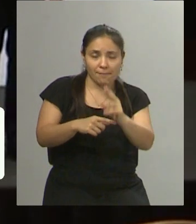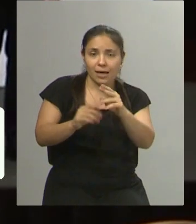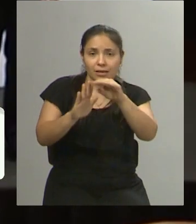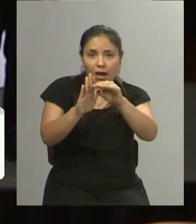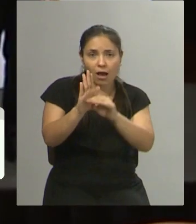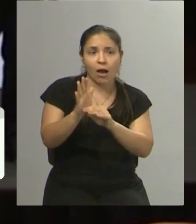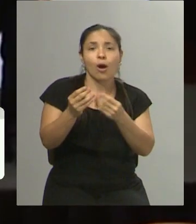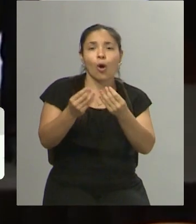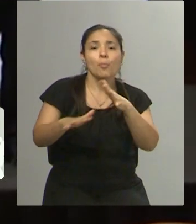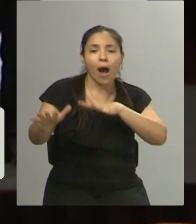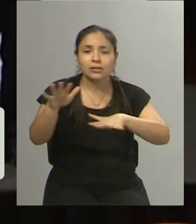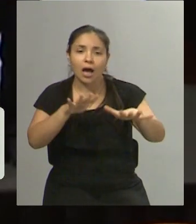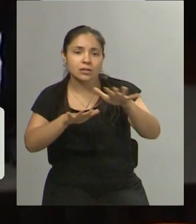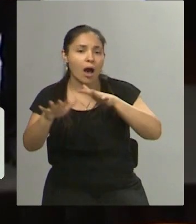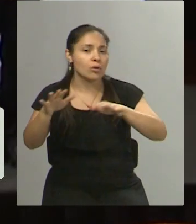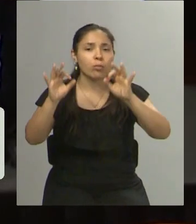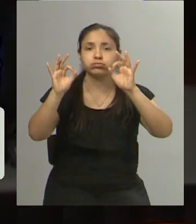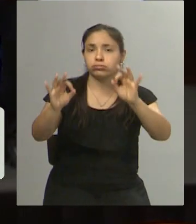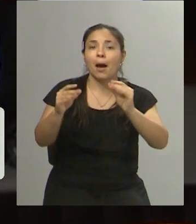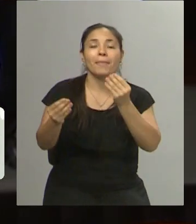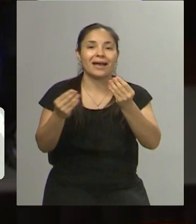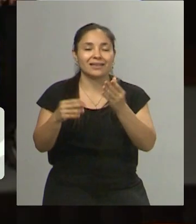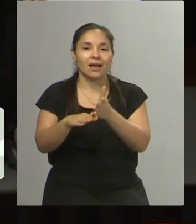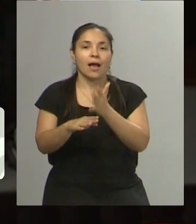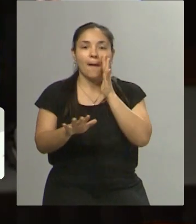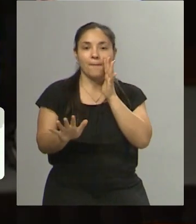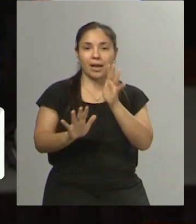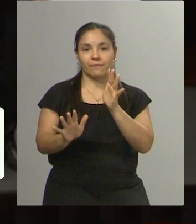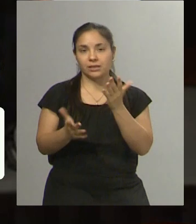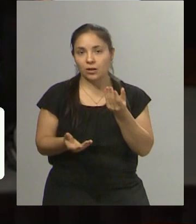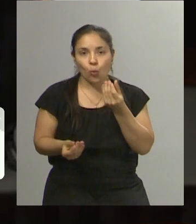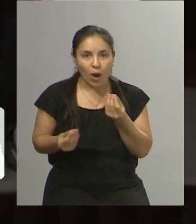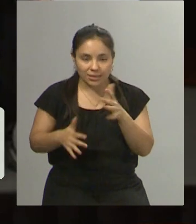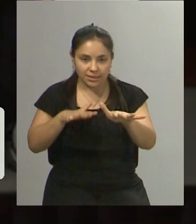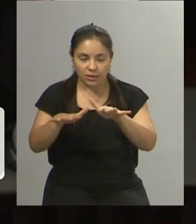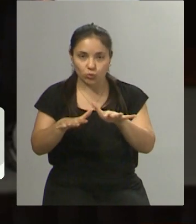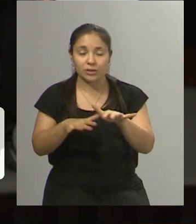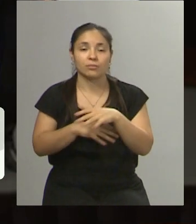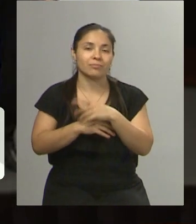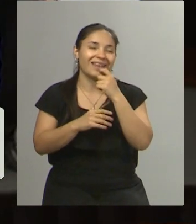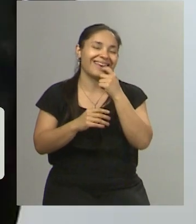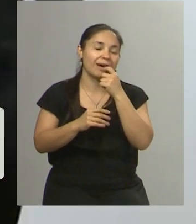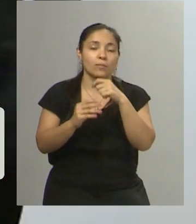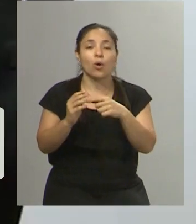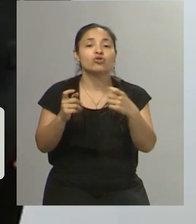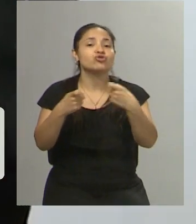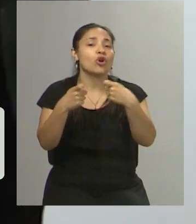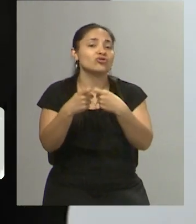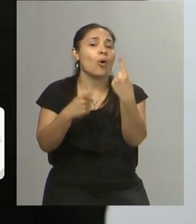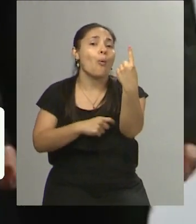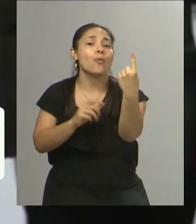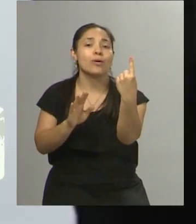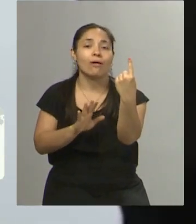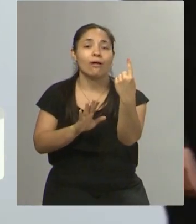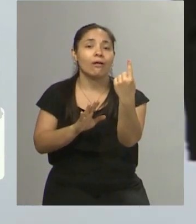reglas, para evitar que se dé la situación de que uno de los socios